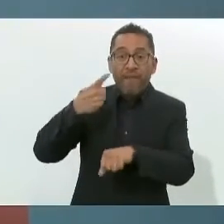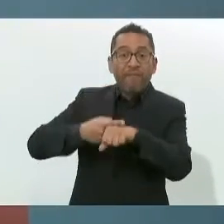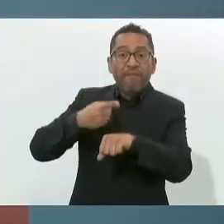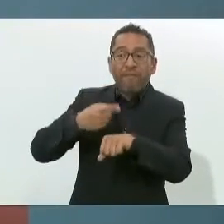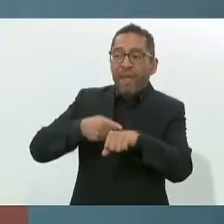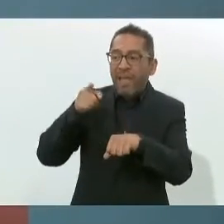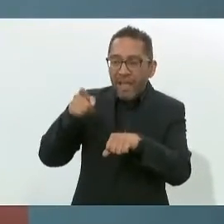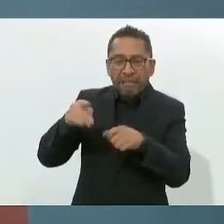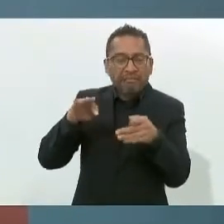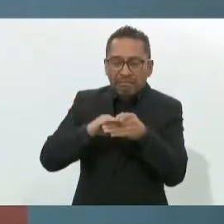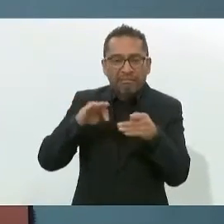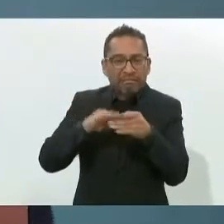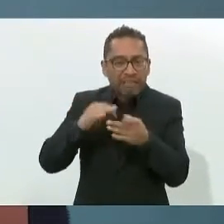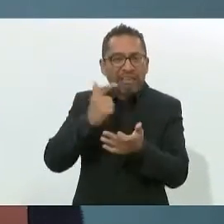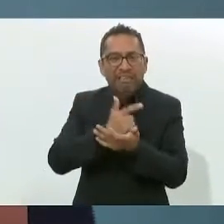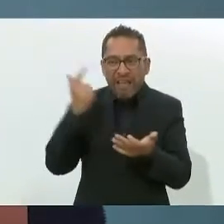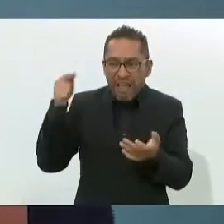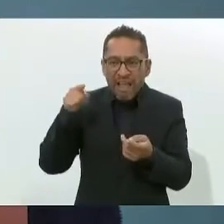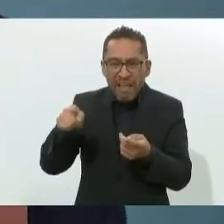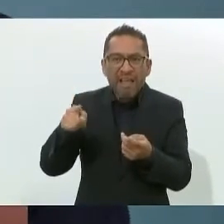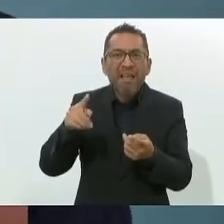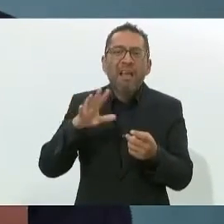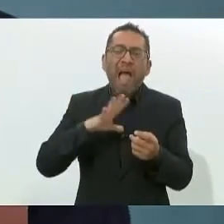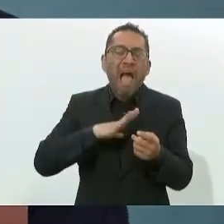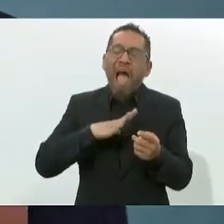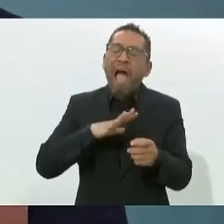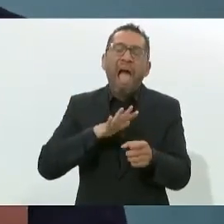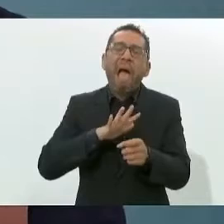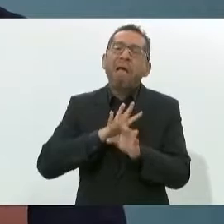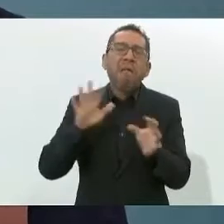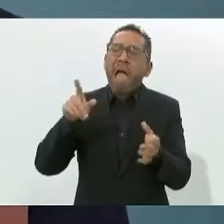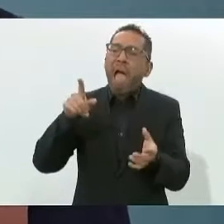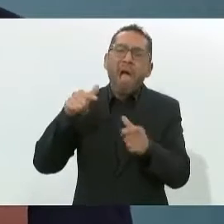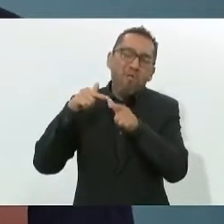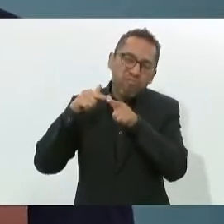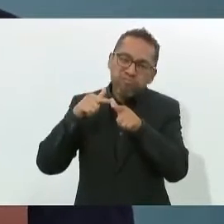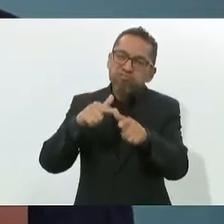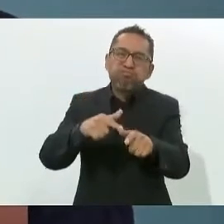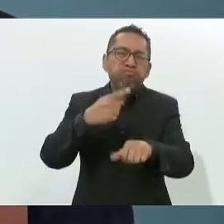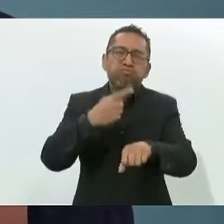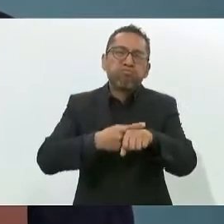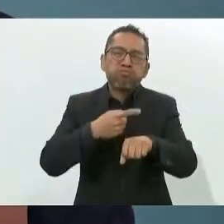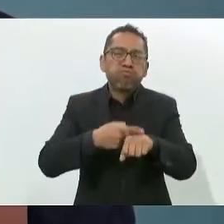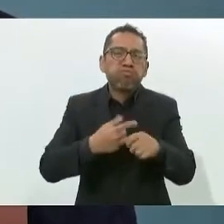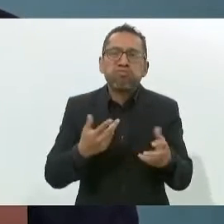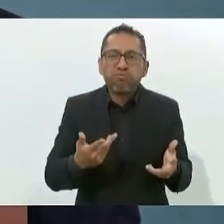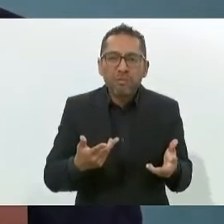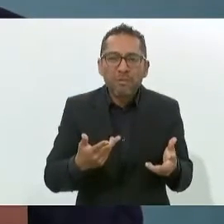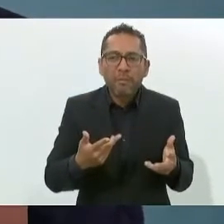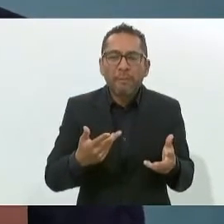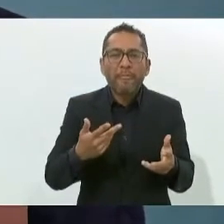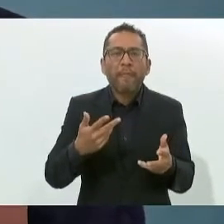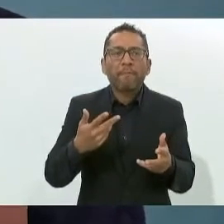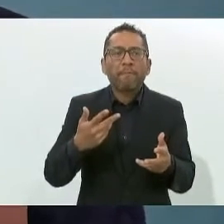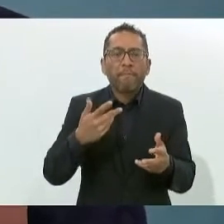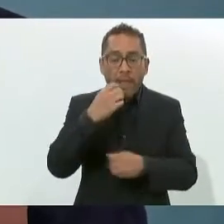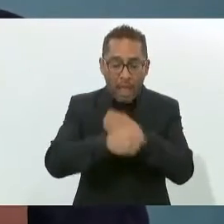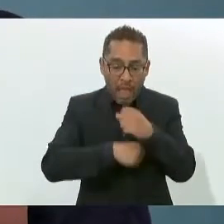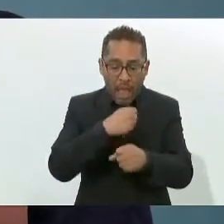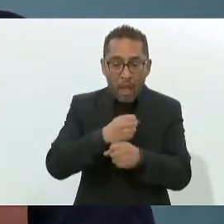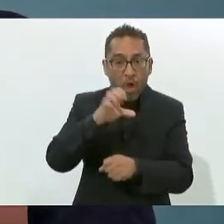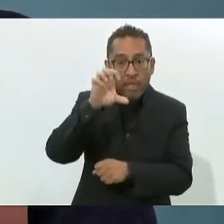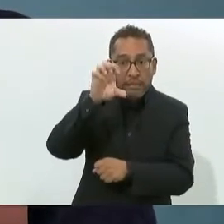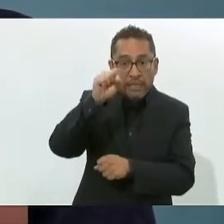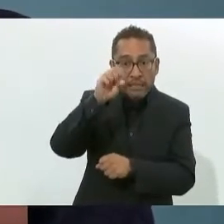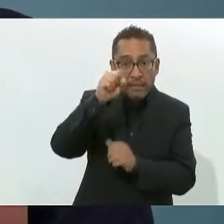crónicos, los que tienen padecimientos que sean menores a 60